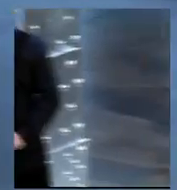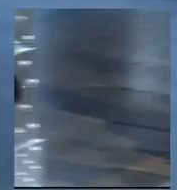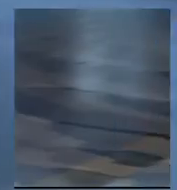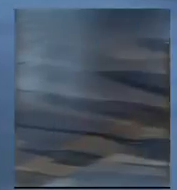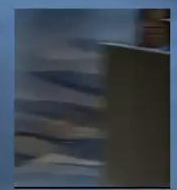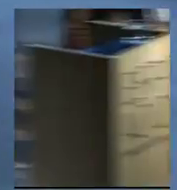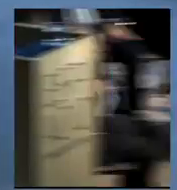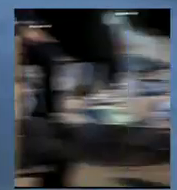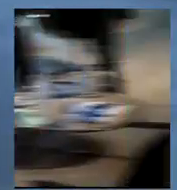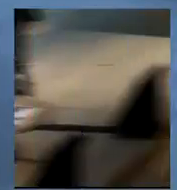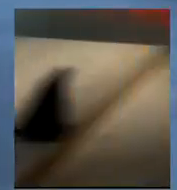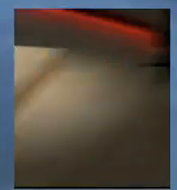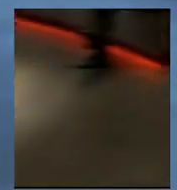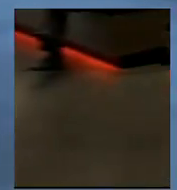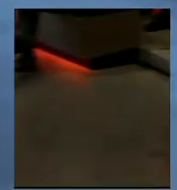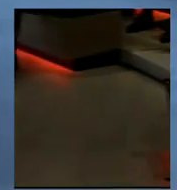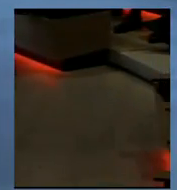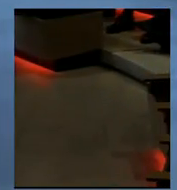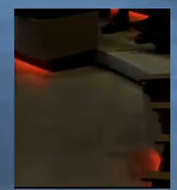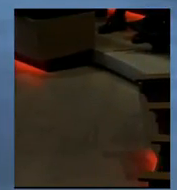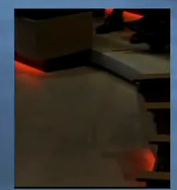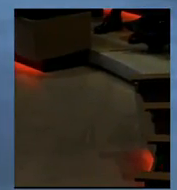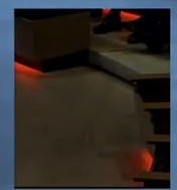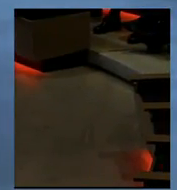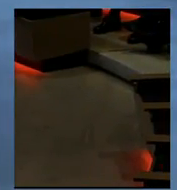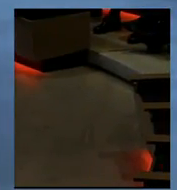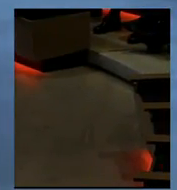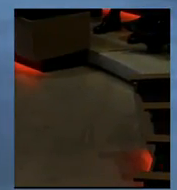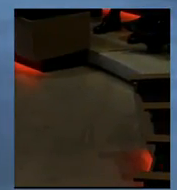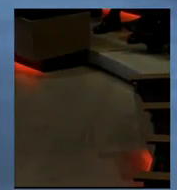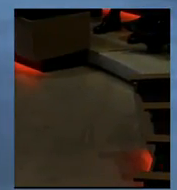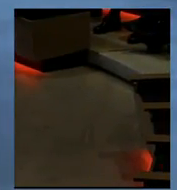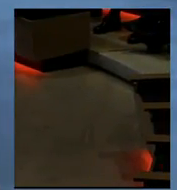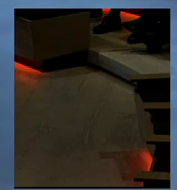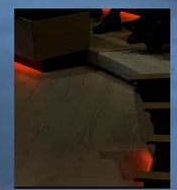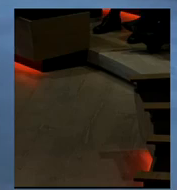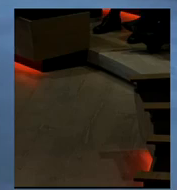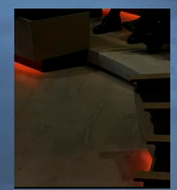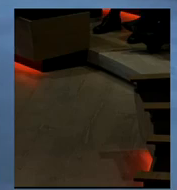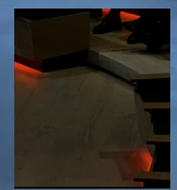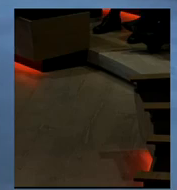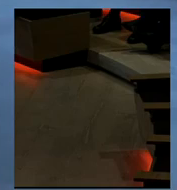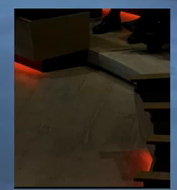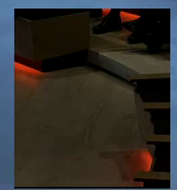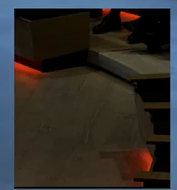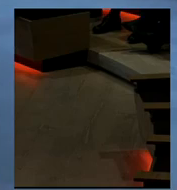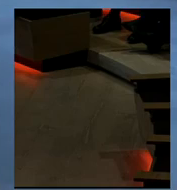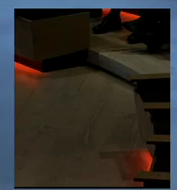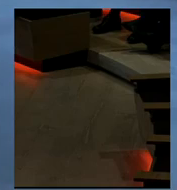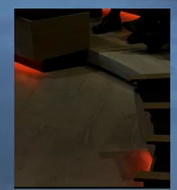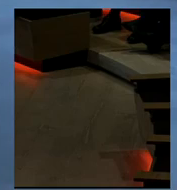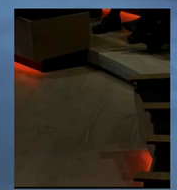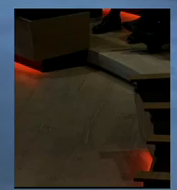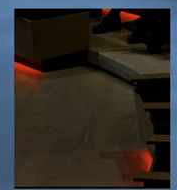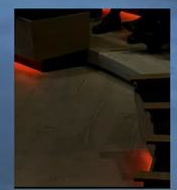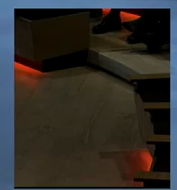requisitos sobre los subprocesadores que pueda contratar, que genera, a mi modo de ver, y desde luego esa ha sido la